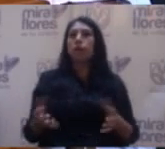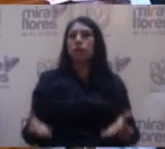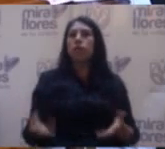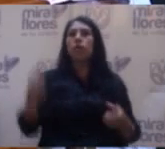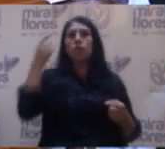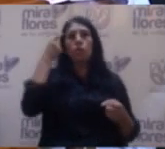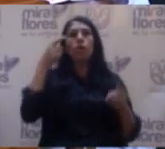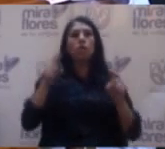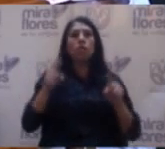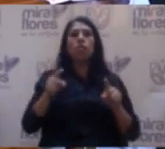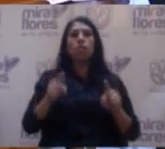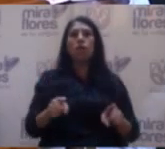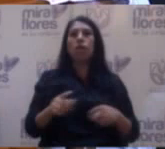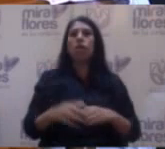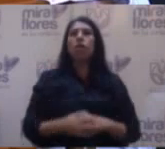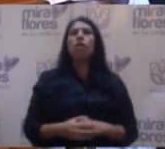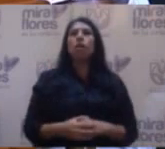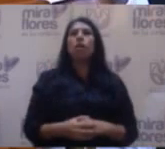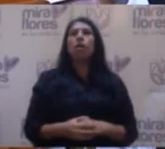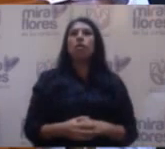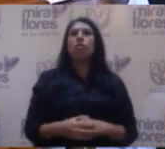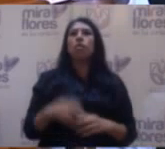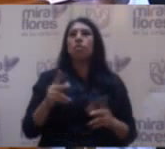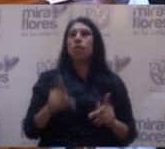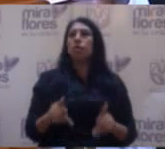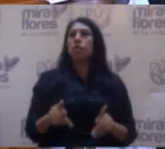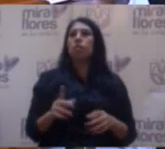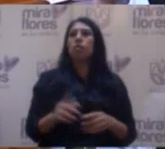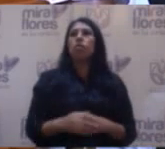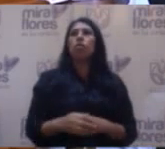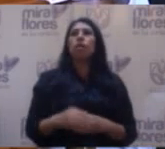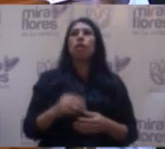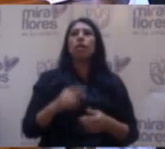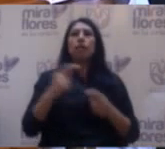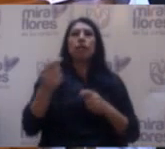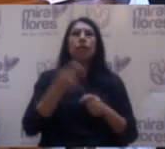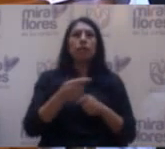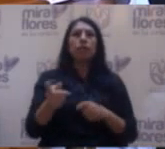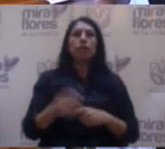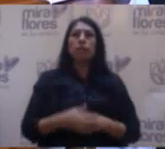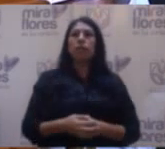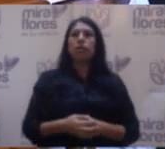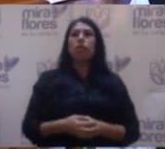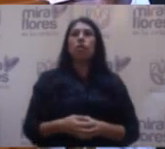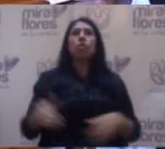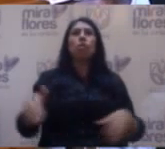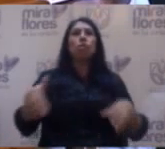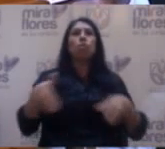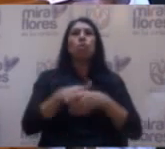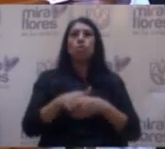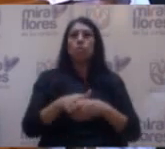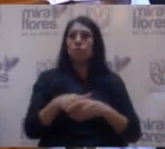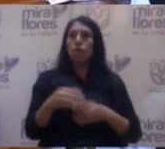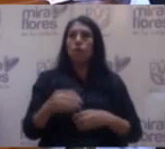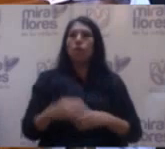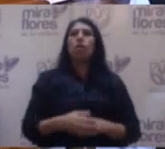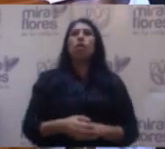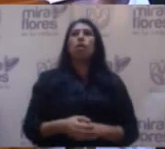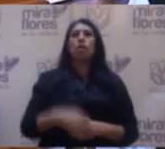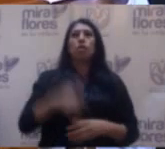acuerdo con la parte afectada mediante un convenio, mediante un acuerdo extrajudicial,